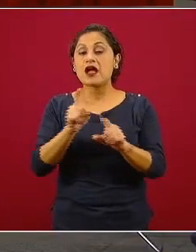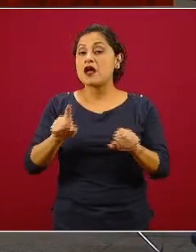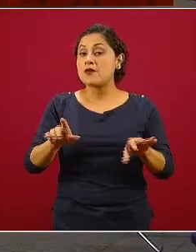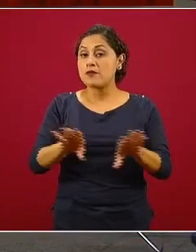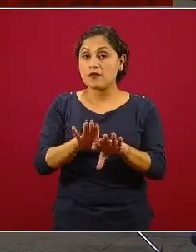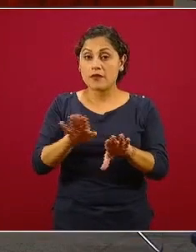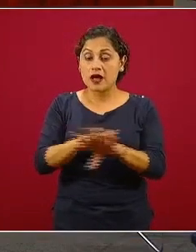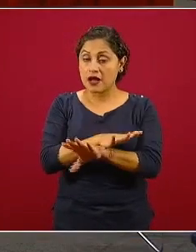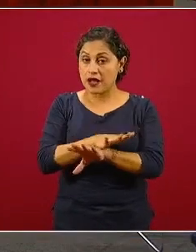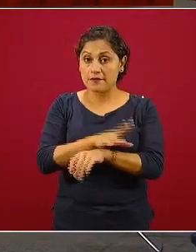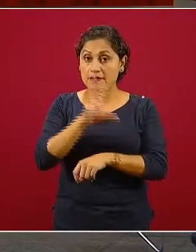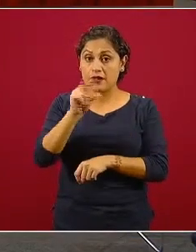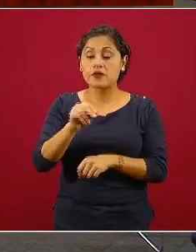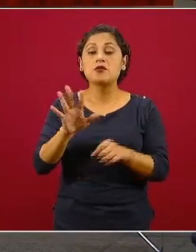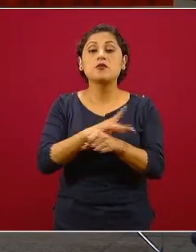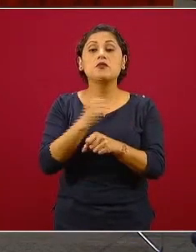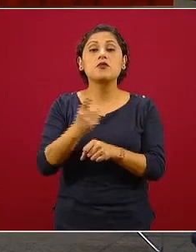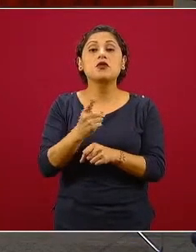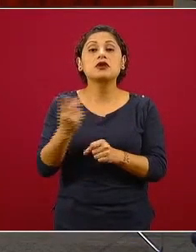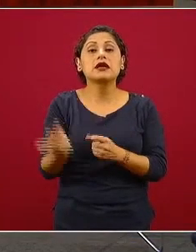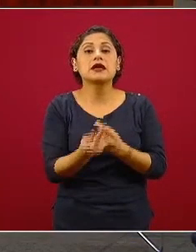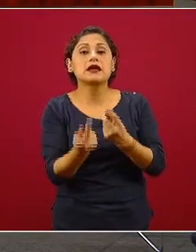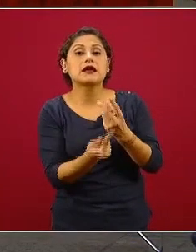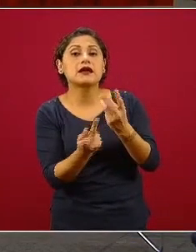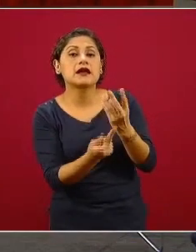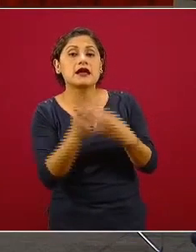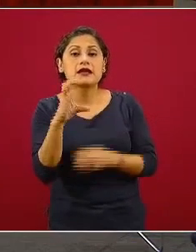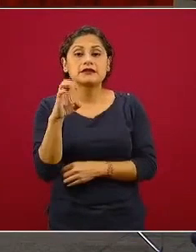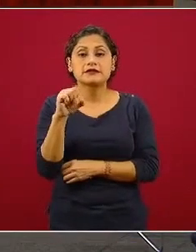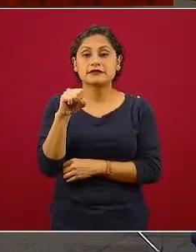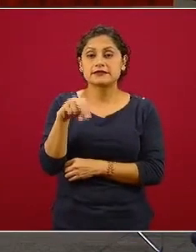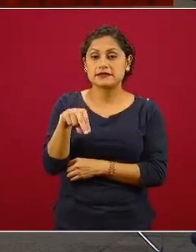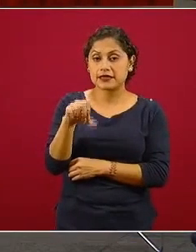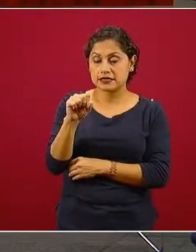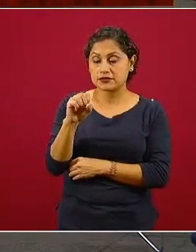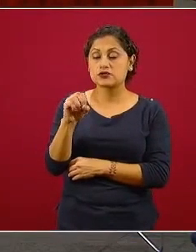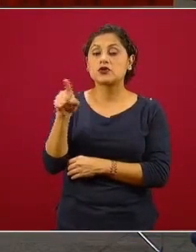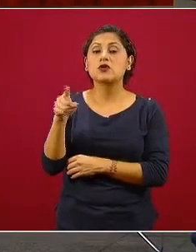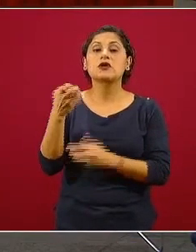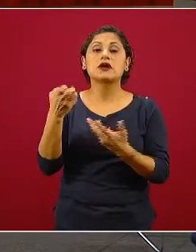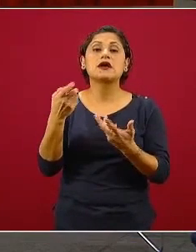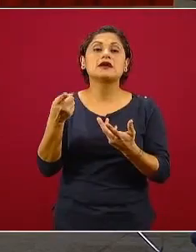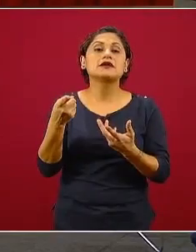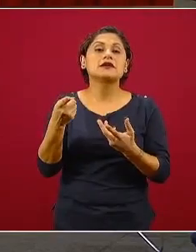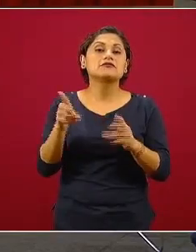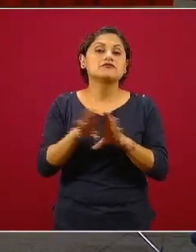censos, más o menos, sigue la misma metodología entre países.